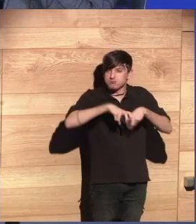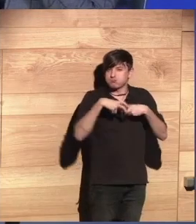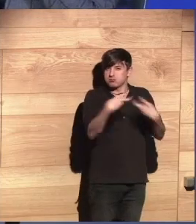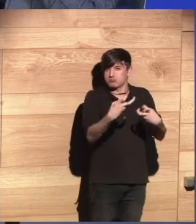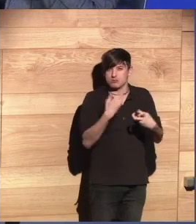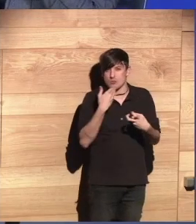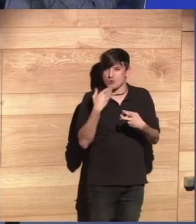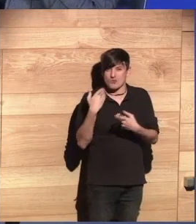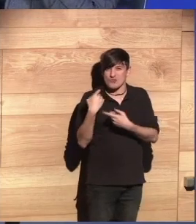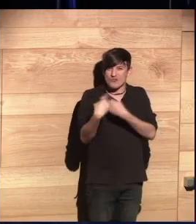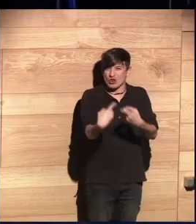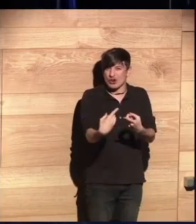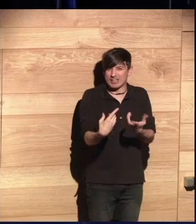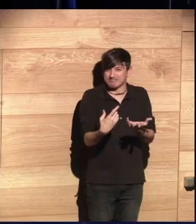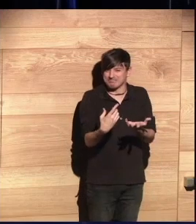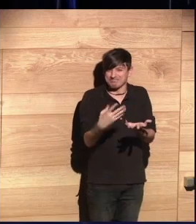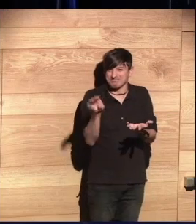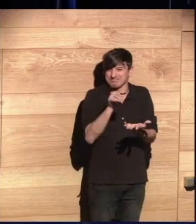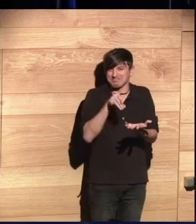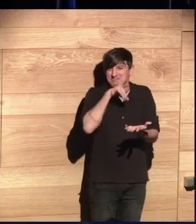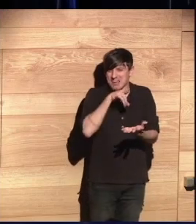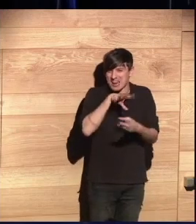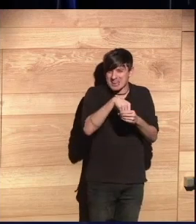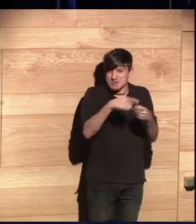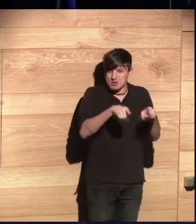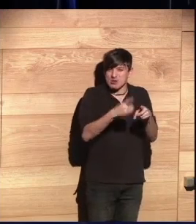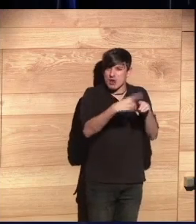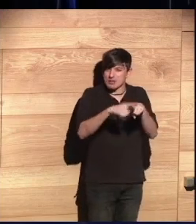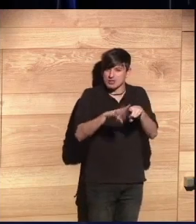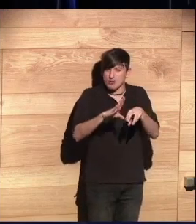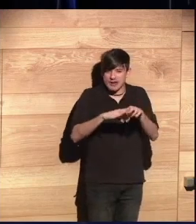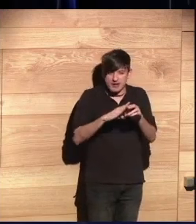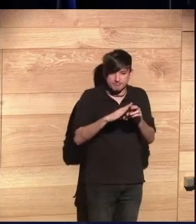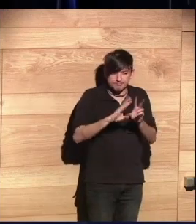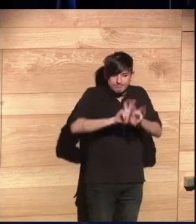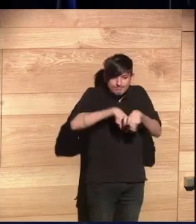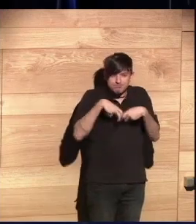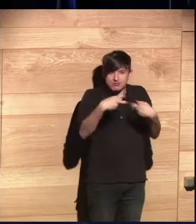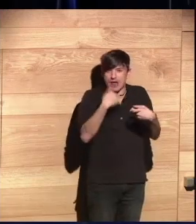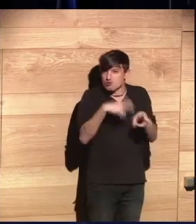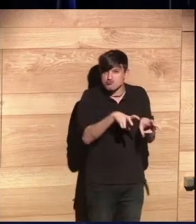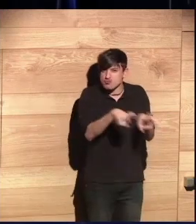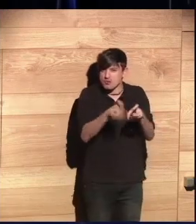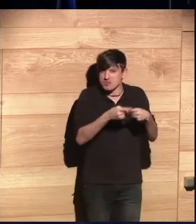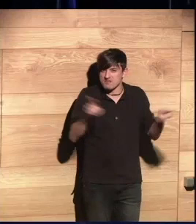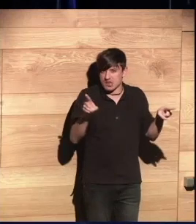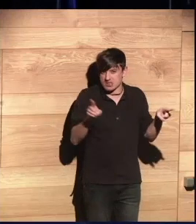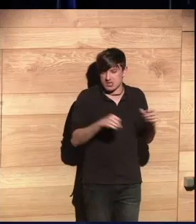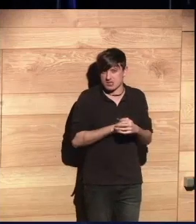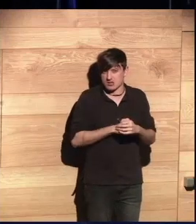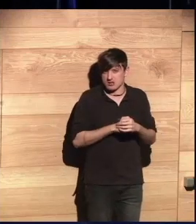folclore a veces mal entendido, que está en la música, pero es un elemento para construir algo completamente nuevo y diferente, no para volver